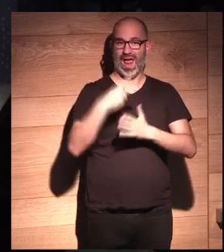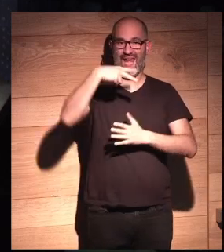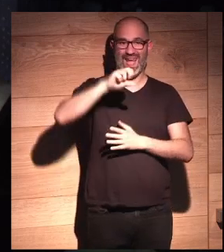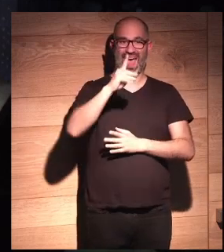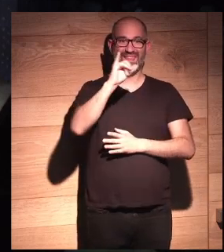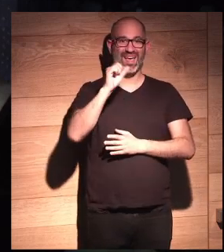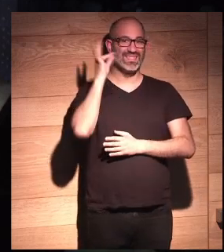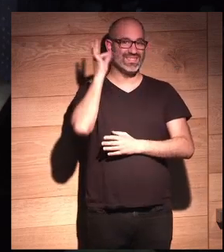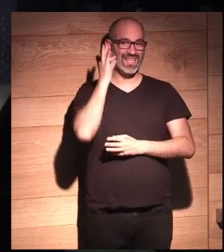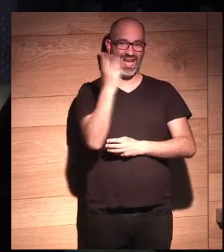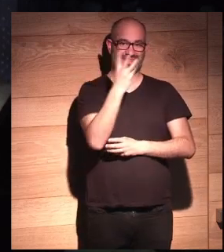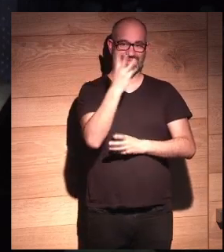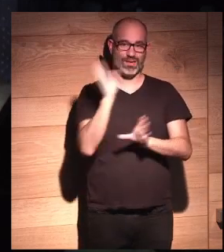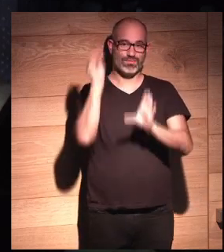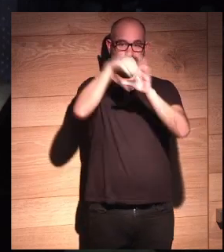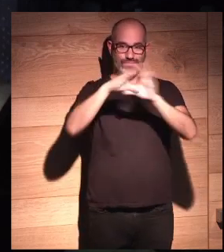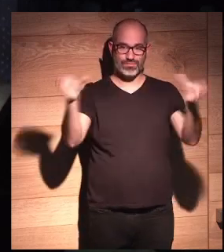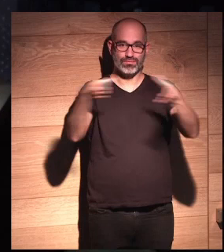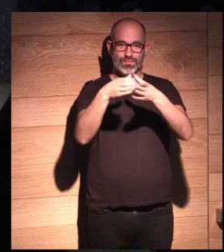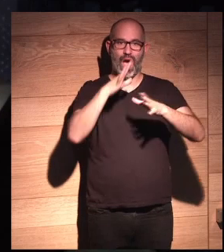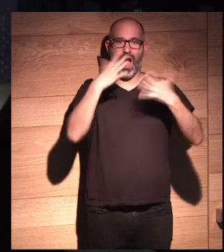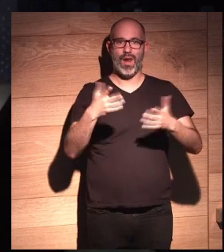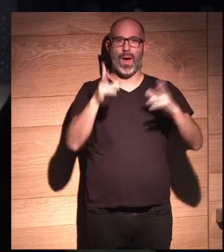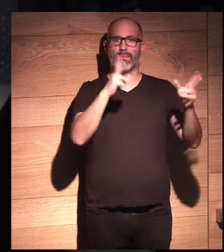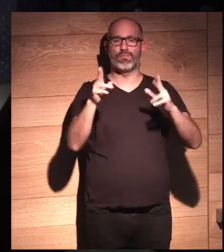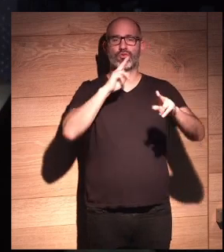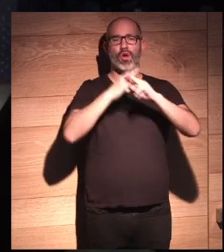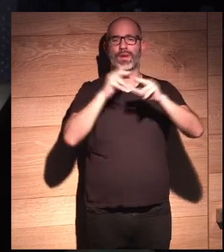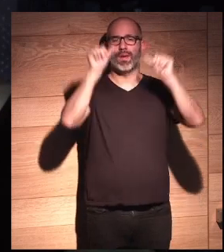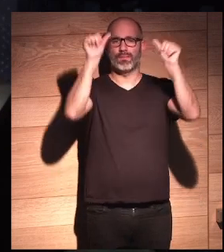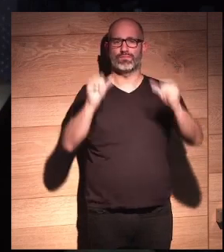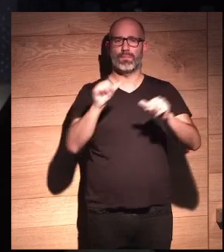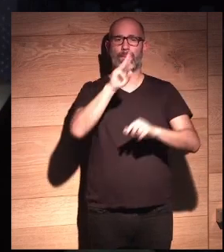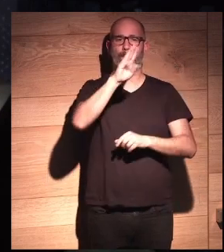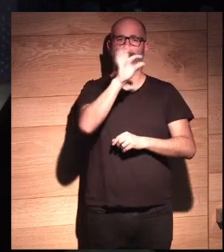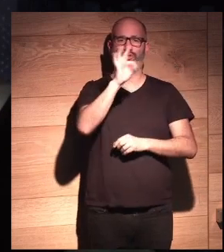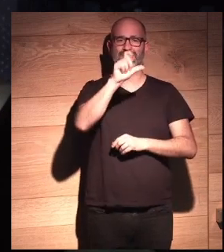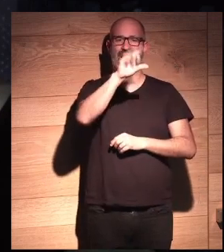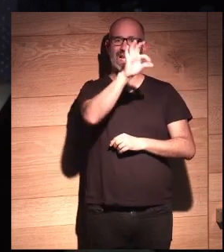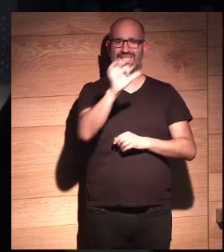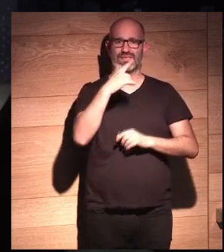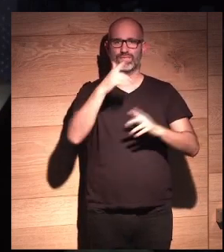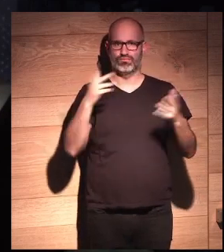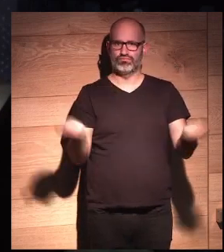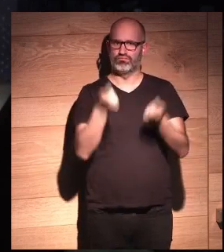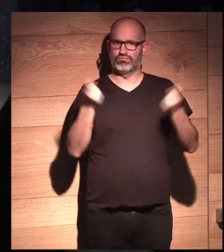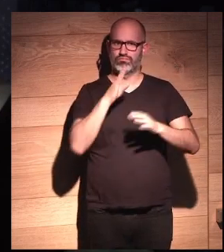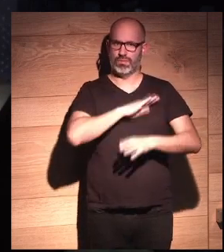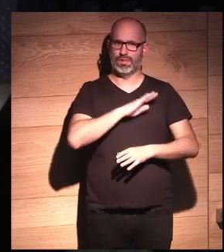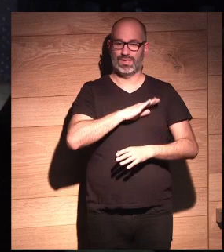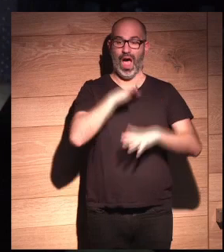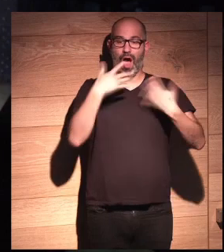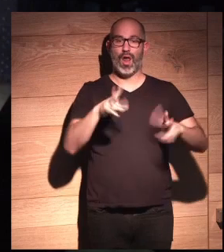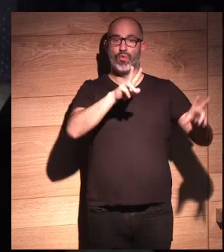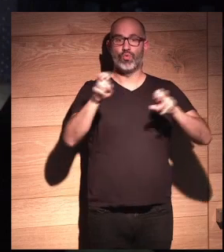han hecho también un montón de cortometrajes, de los cuales Postales ha obtenido una gran notoriedad en festivales. Hoy vienen a contarnos su